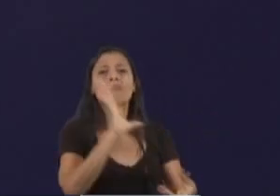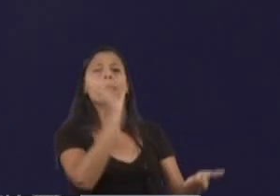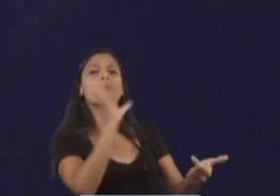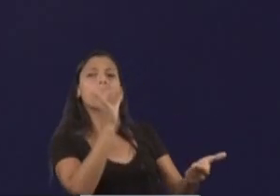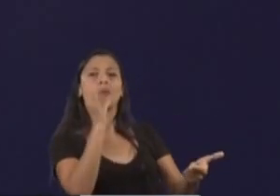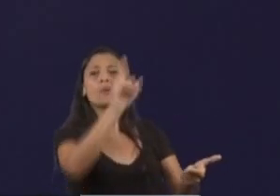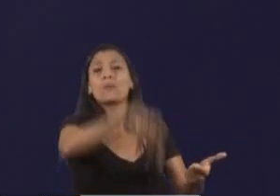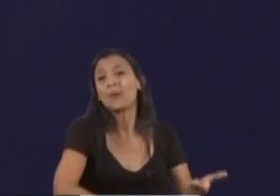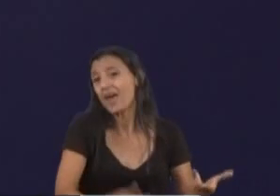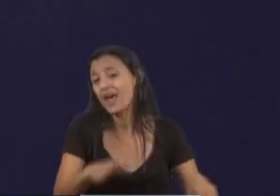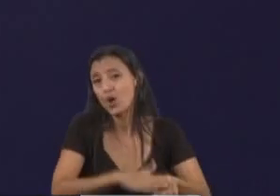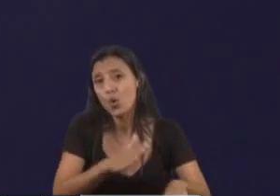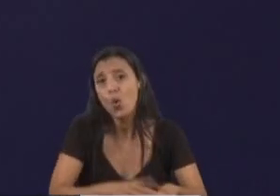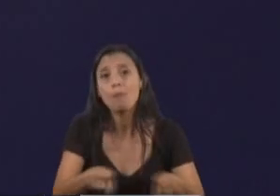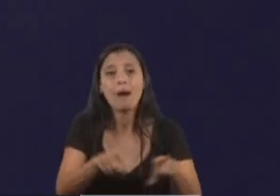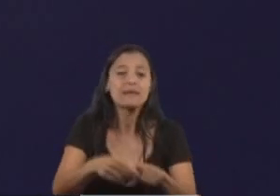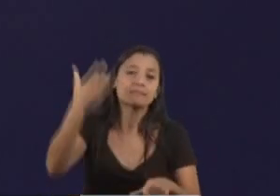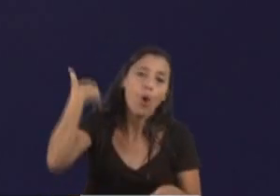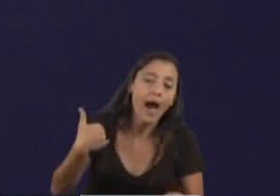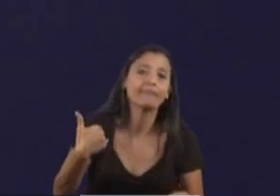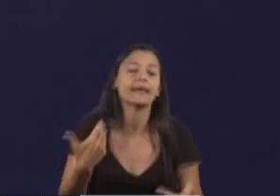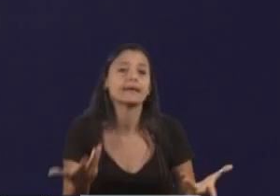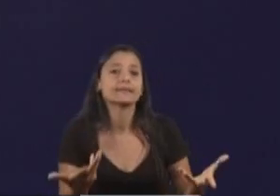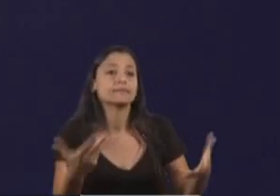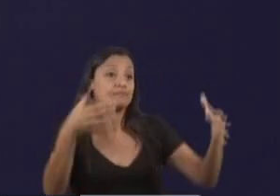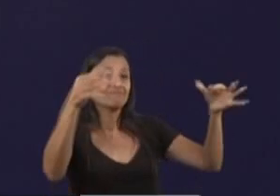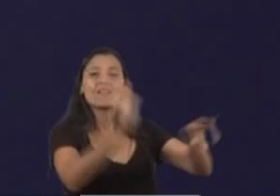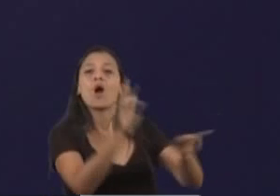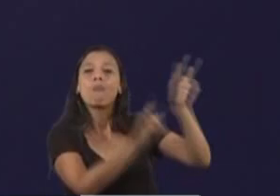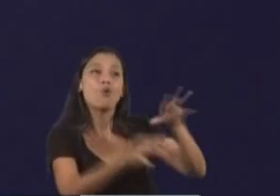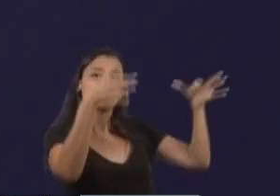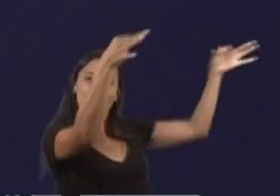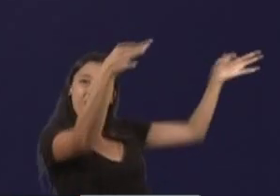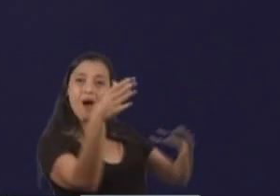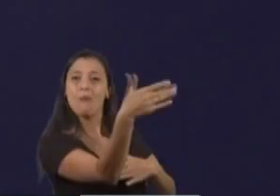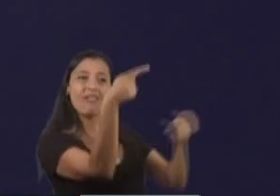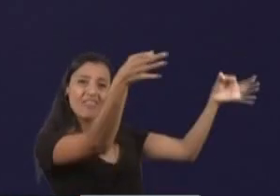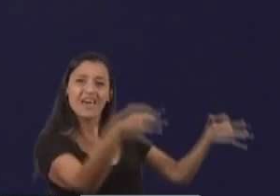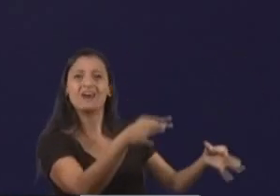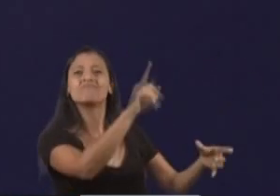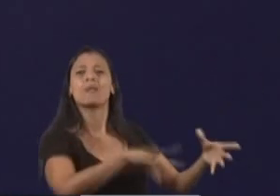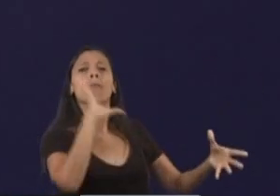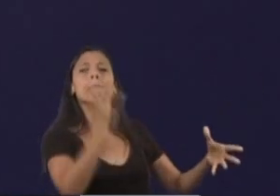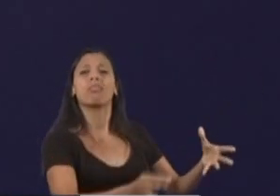al adaptar el tamaño del textil a la vitrina donde estaba.